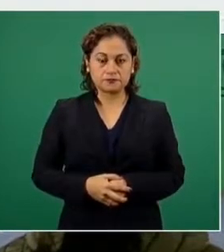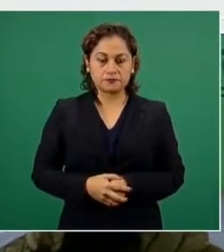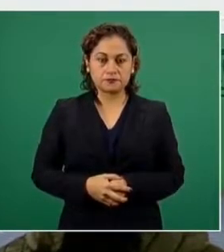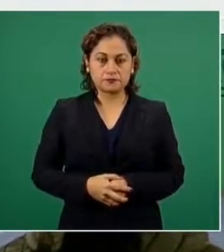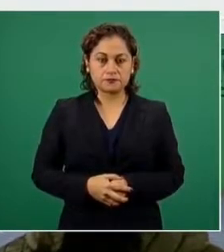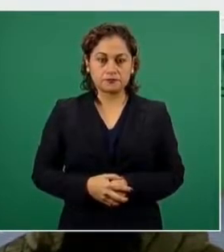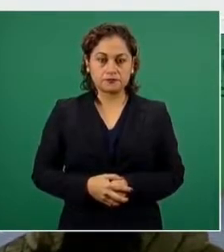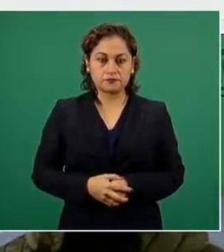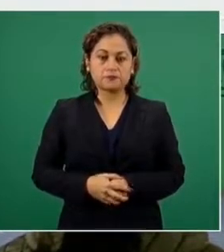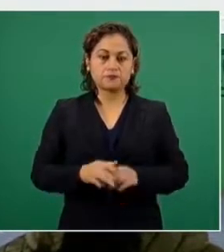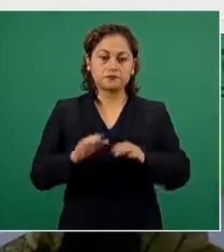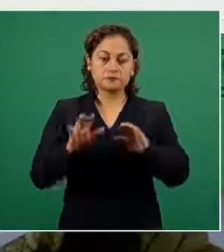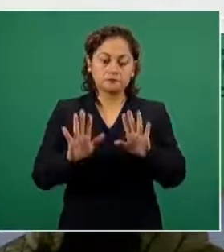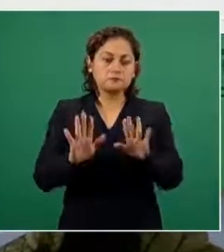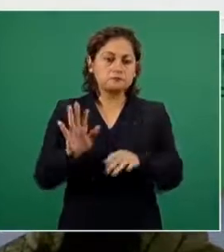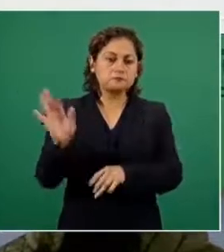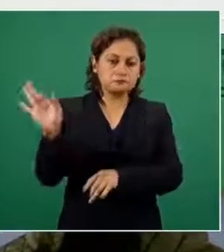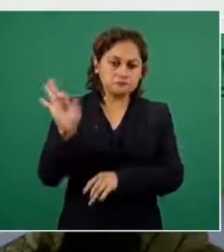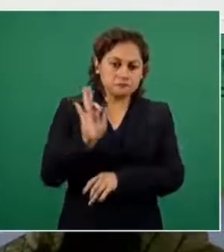Vamos a andar